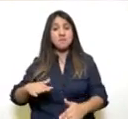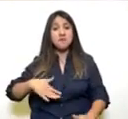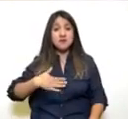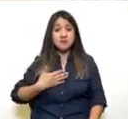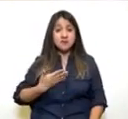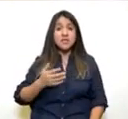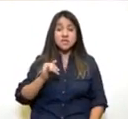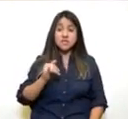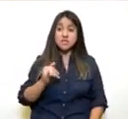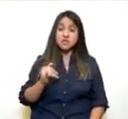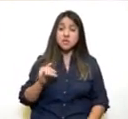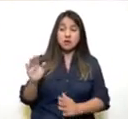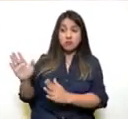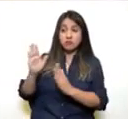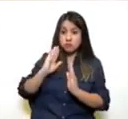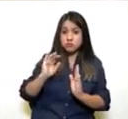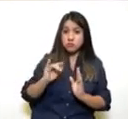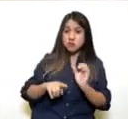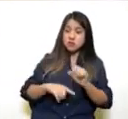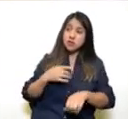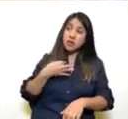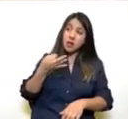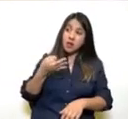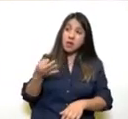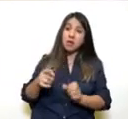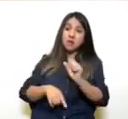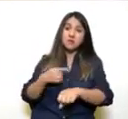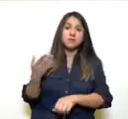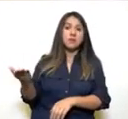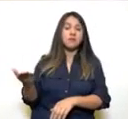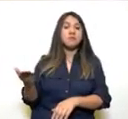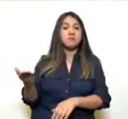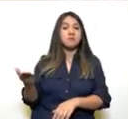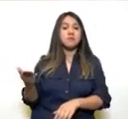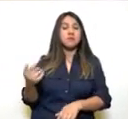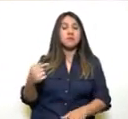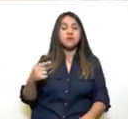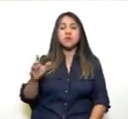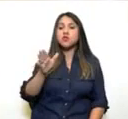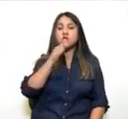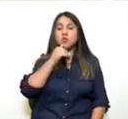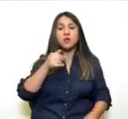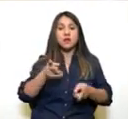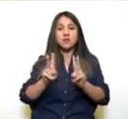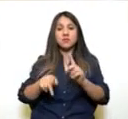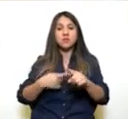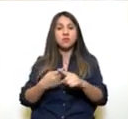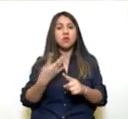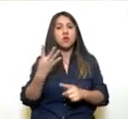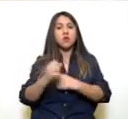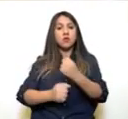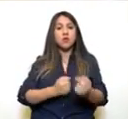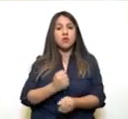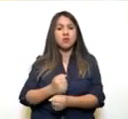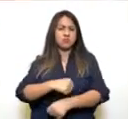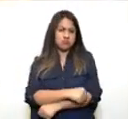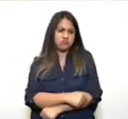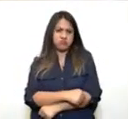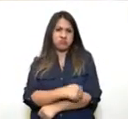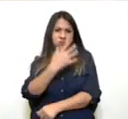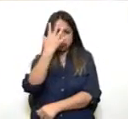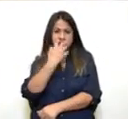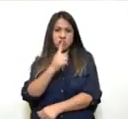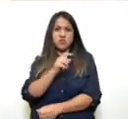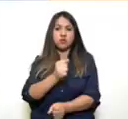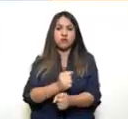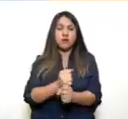escuchada creo que uno no tiene derecho por cuatro años a mudarse y no trabajar